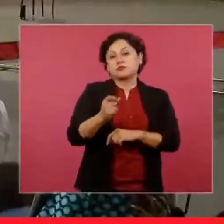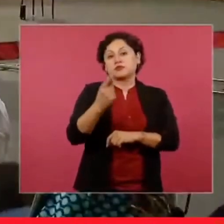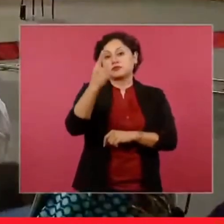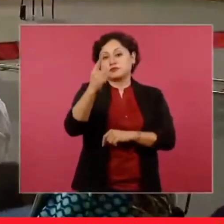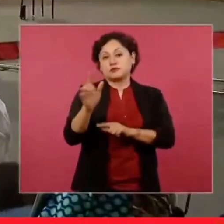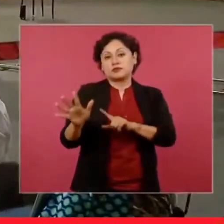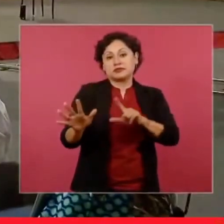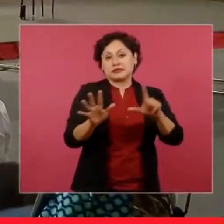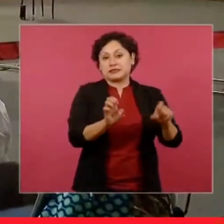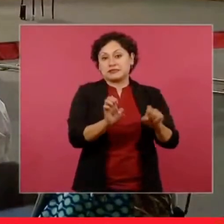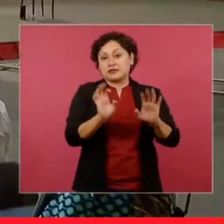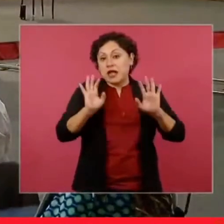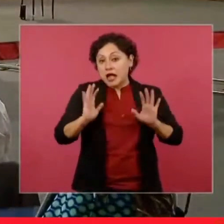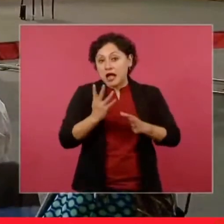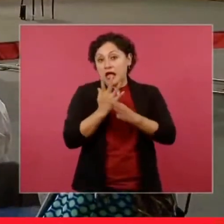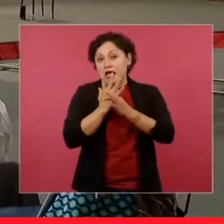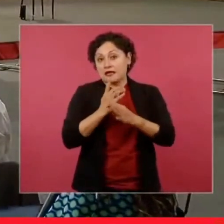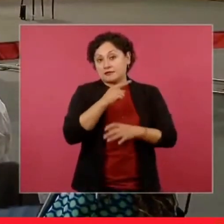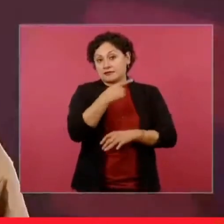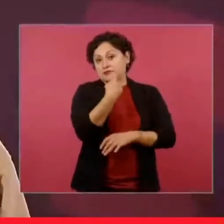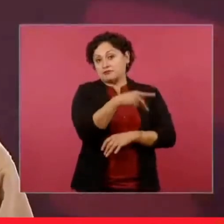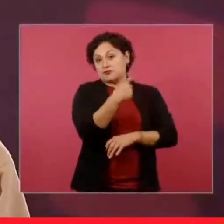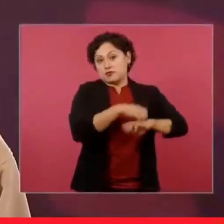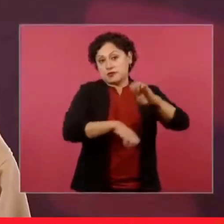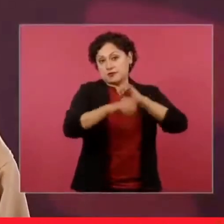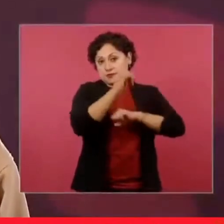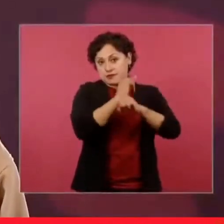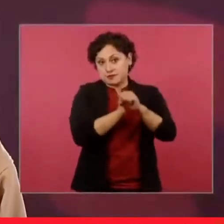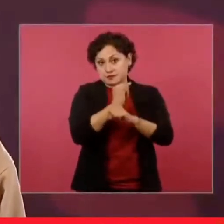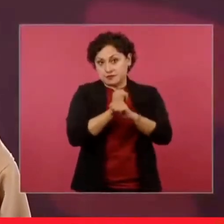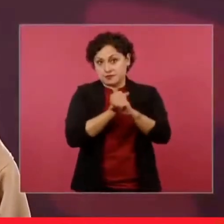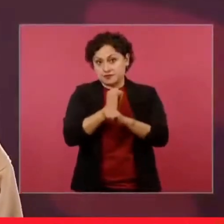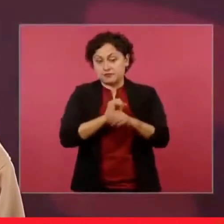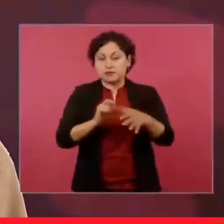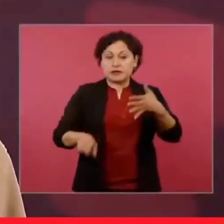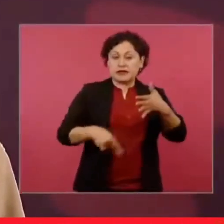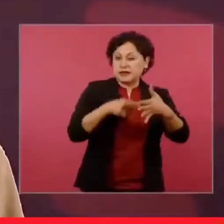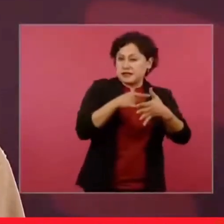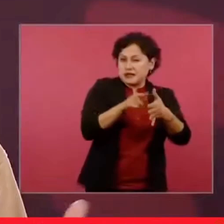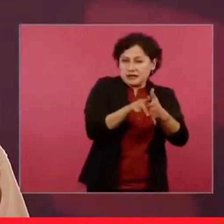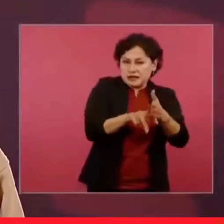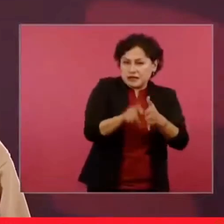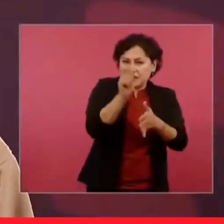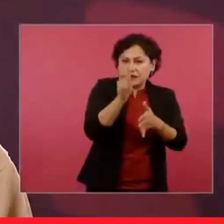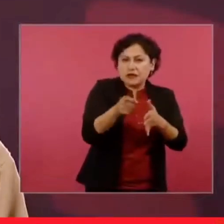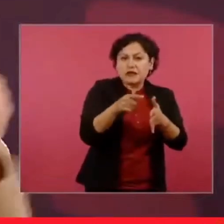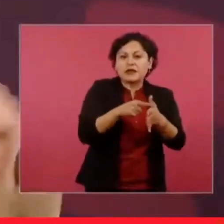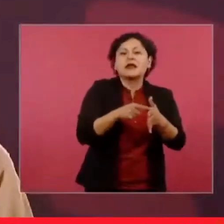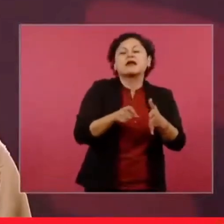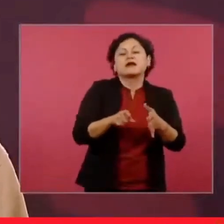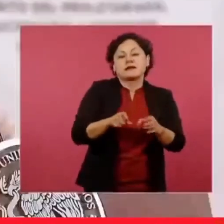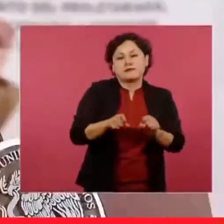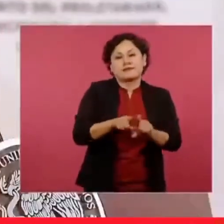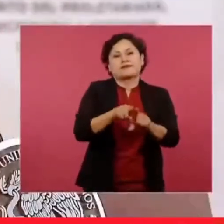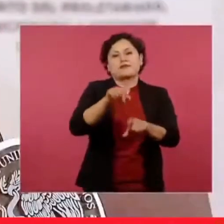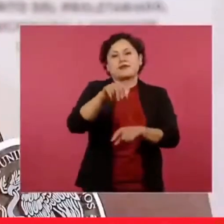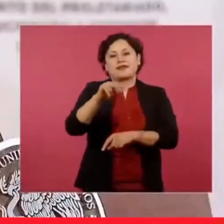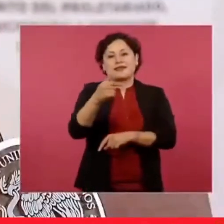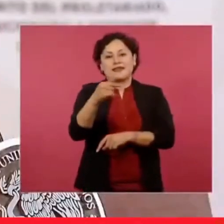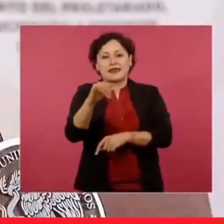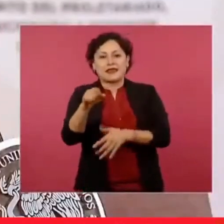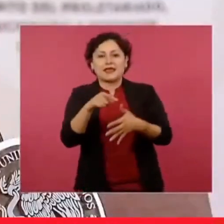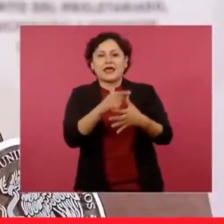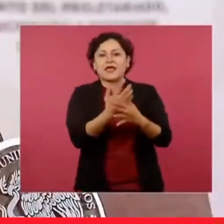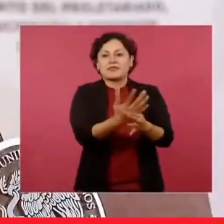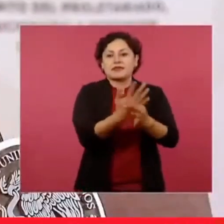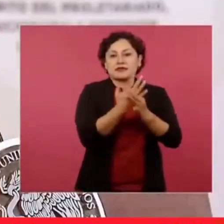21.700 según la Agencia Nacional de Estadísticas. A lo que se refiere el diario estadounidense es al INEGI. Pero esto también es